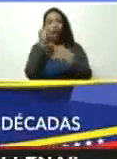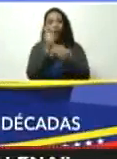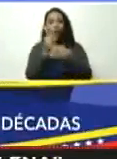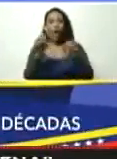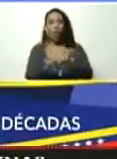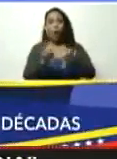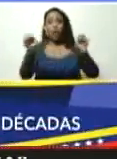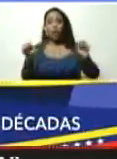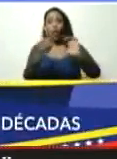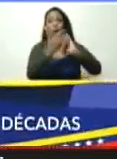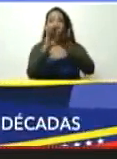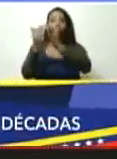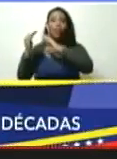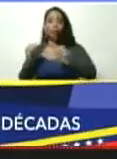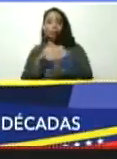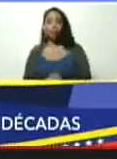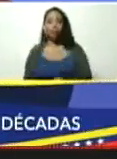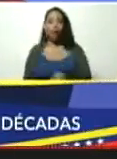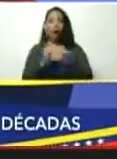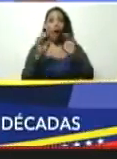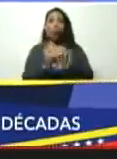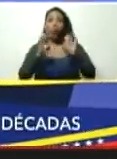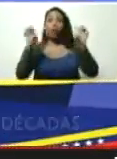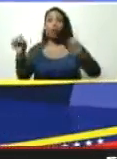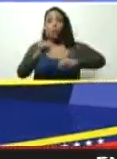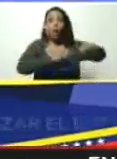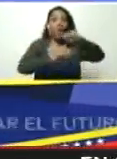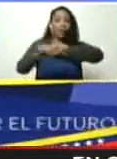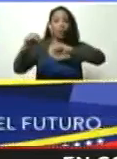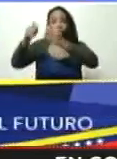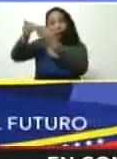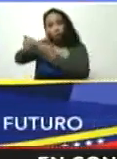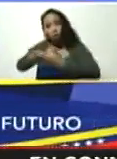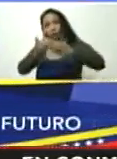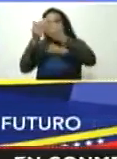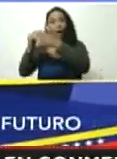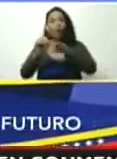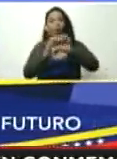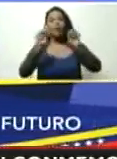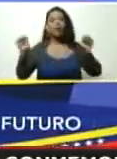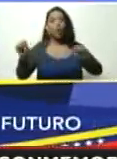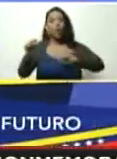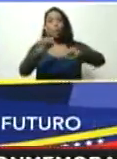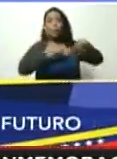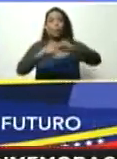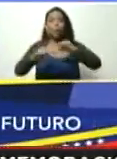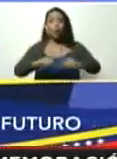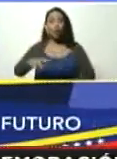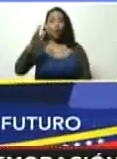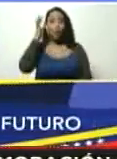las comunas, educación al movimiento estudiantil, educación al movimiento feminista,